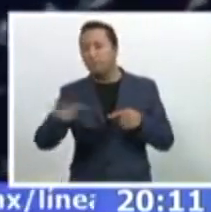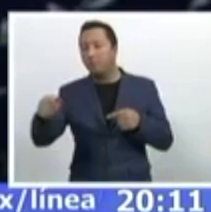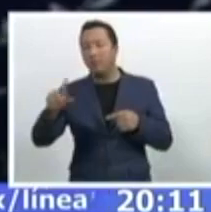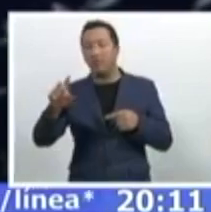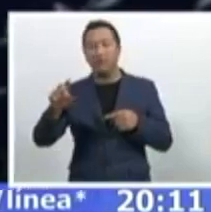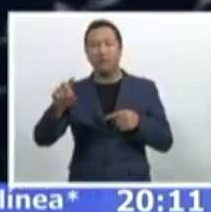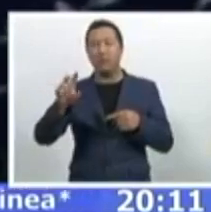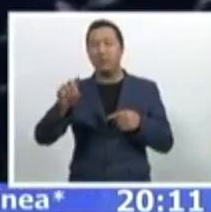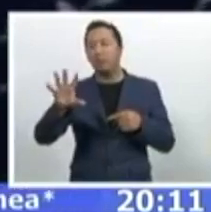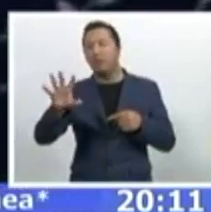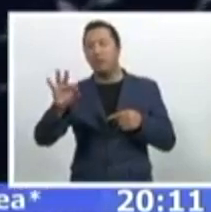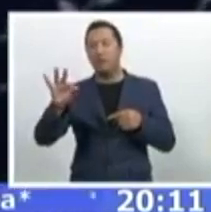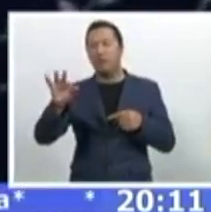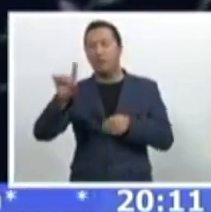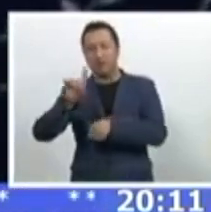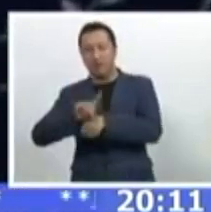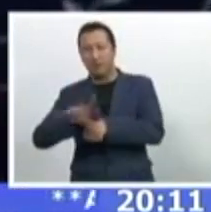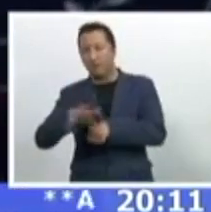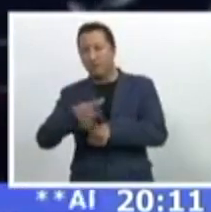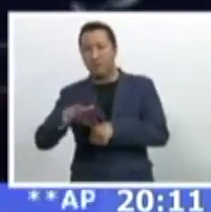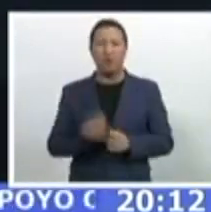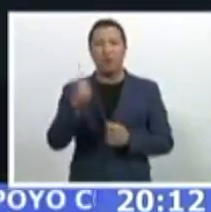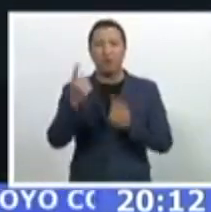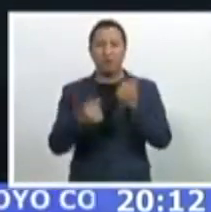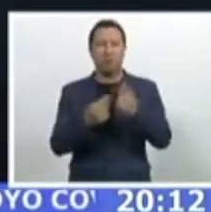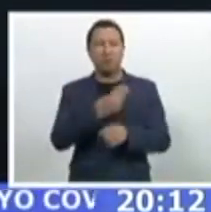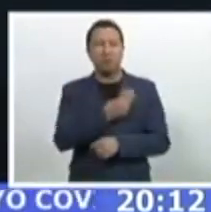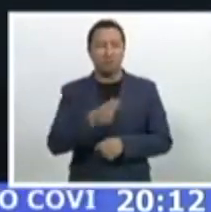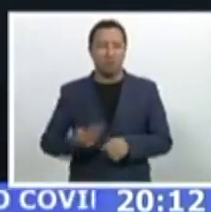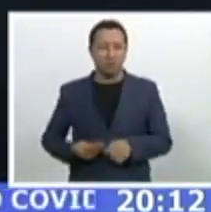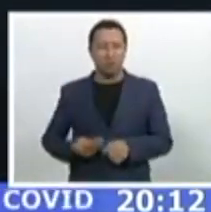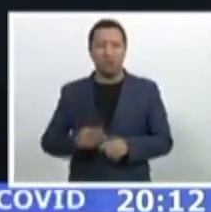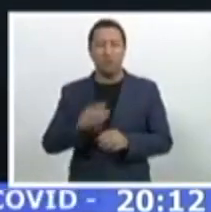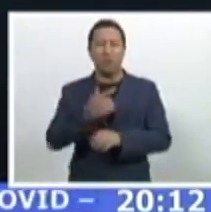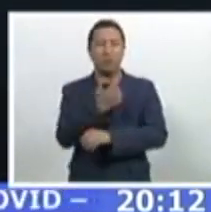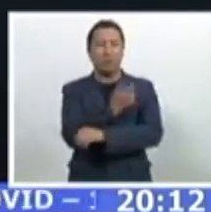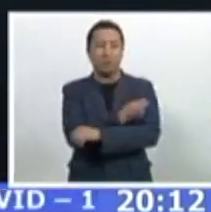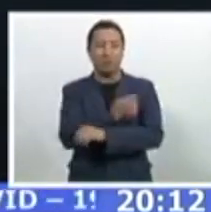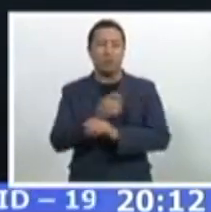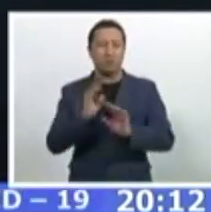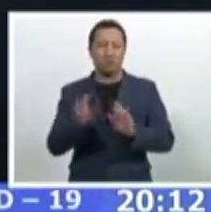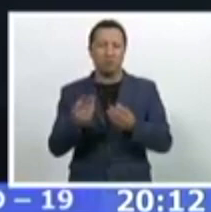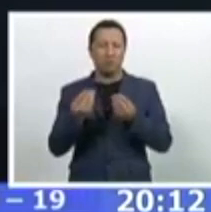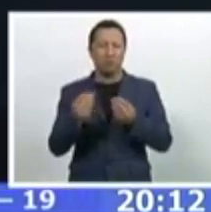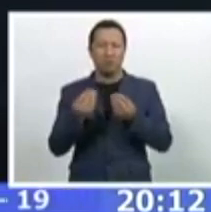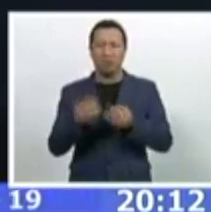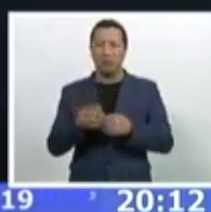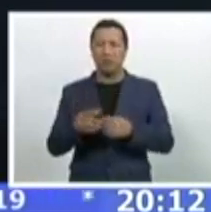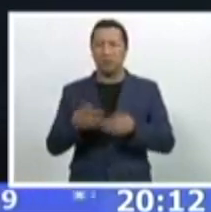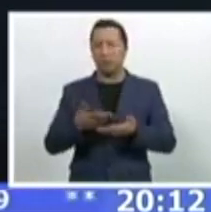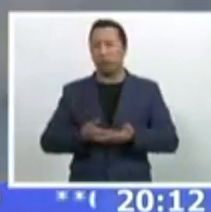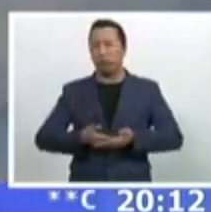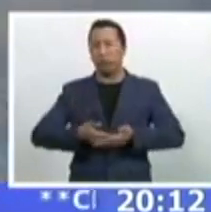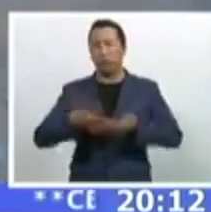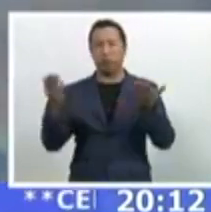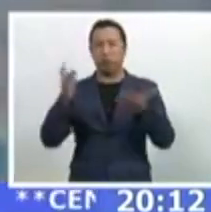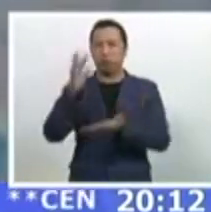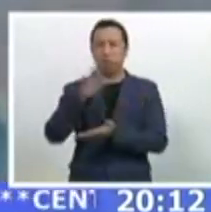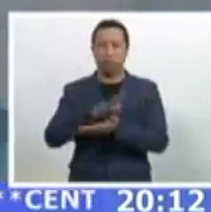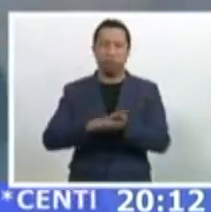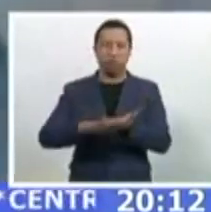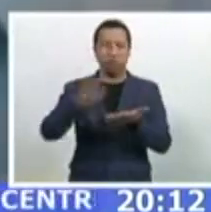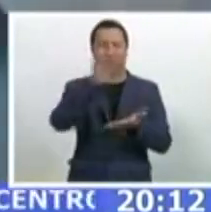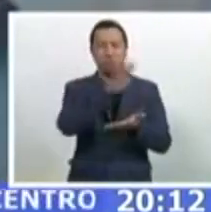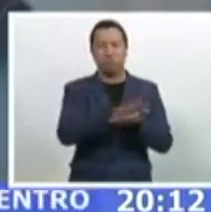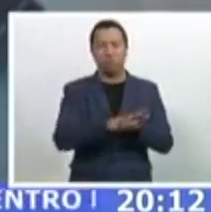0.94 a 0.86 de tasa de contagio. Esta reducción de seguir a la baja significaría que en pocas semanas esta zona del estado